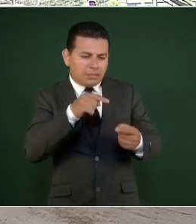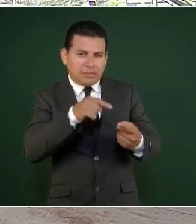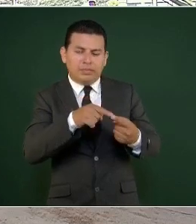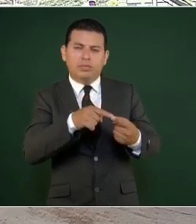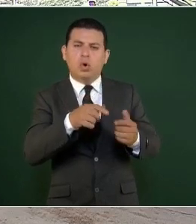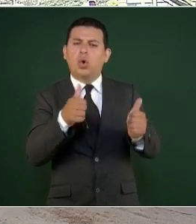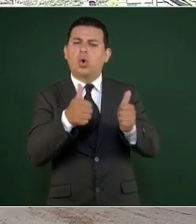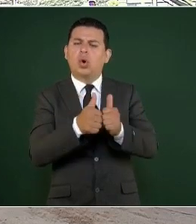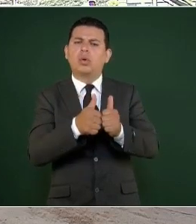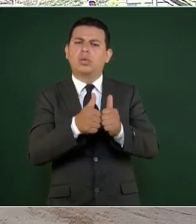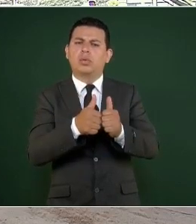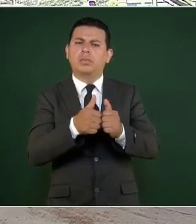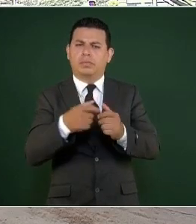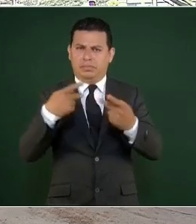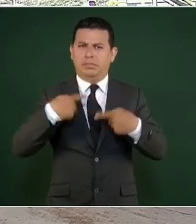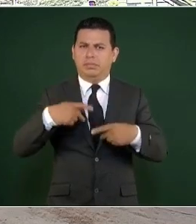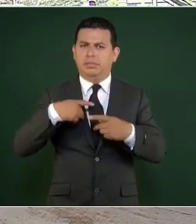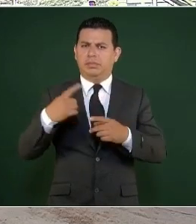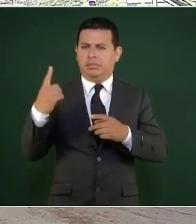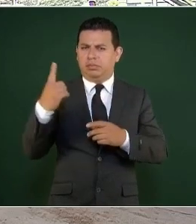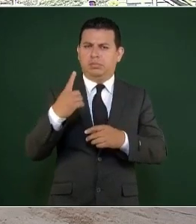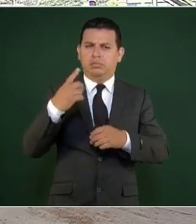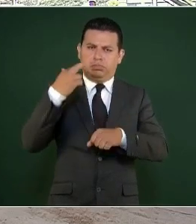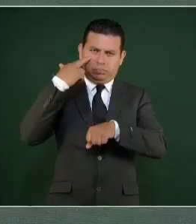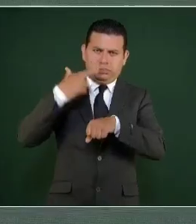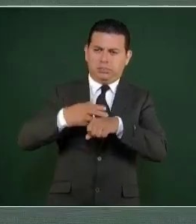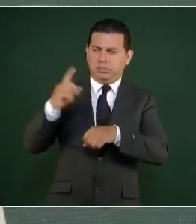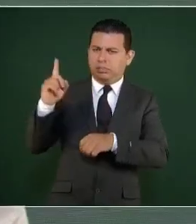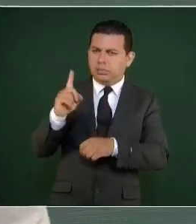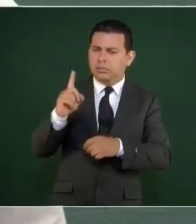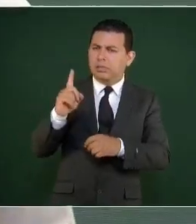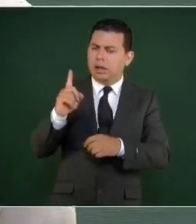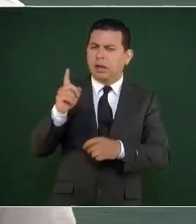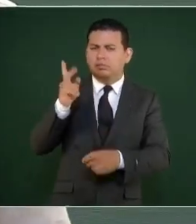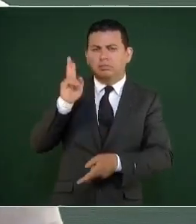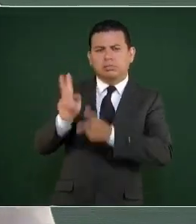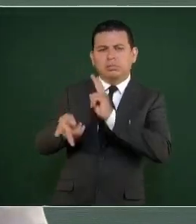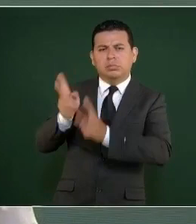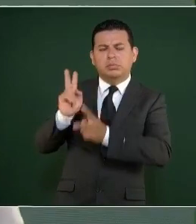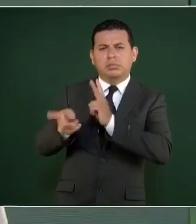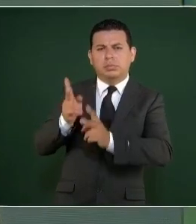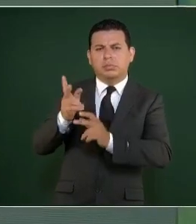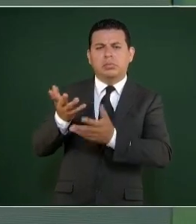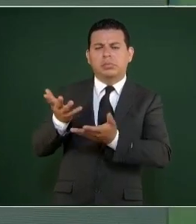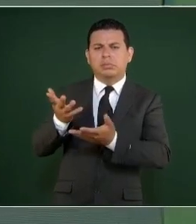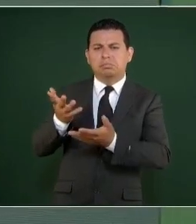con una persona, un funcionario, en donde